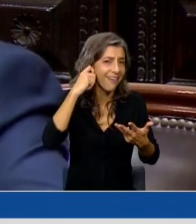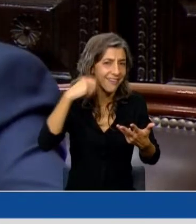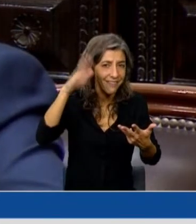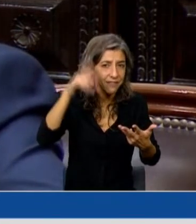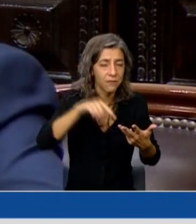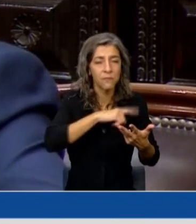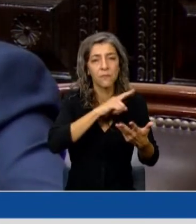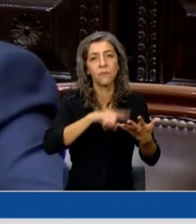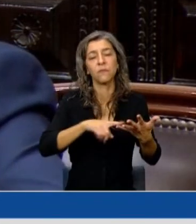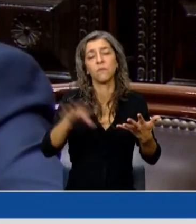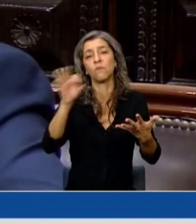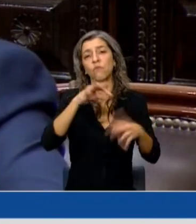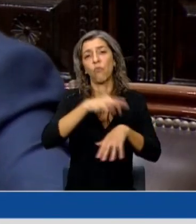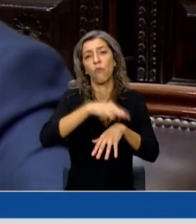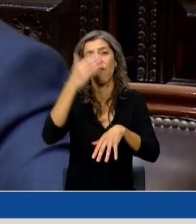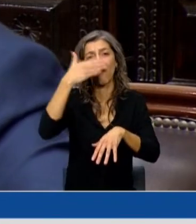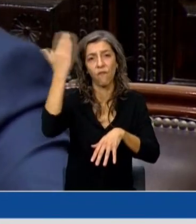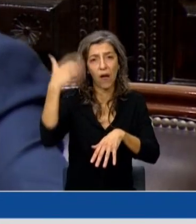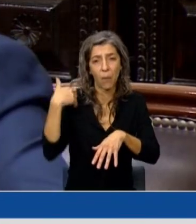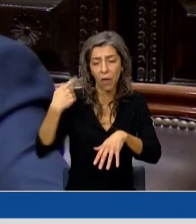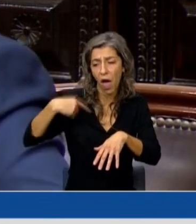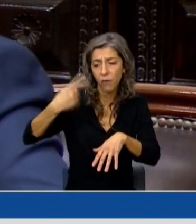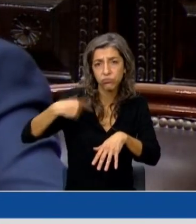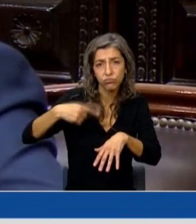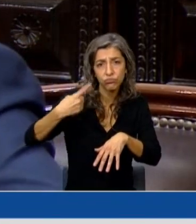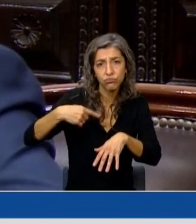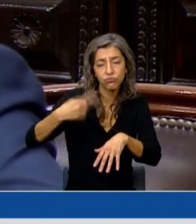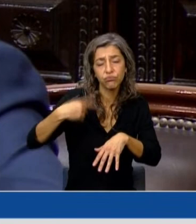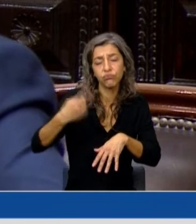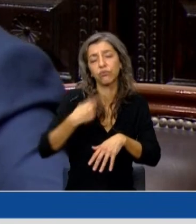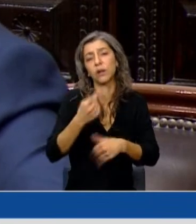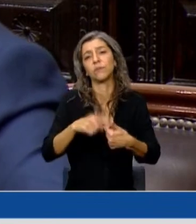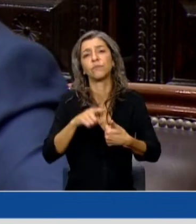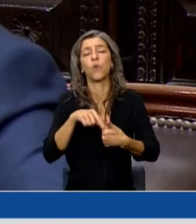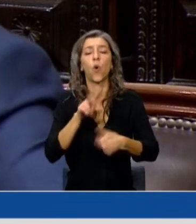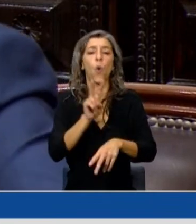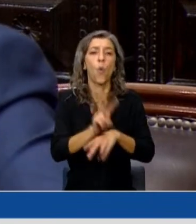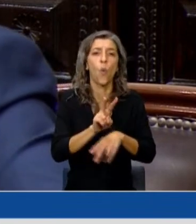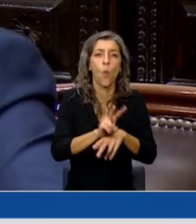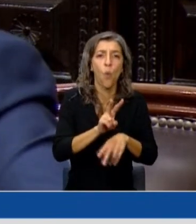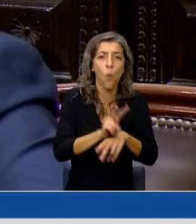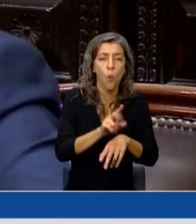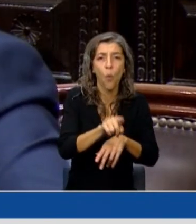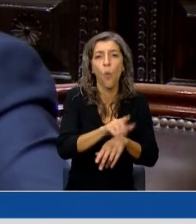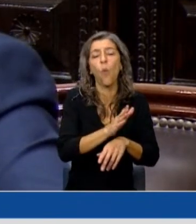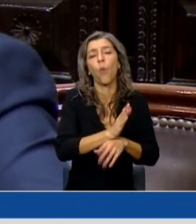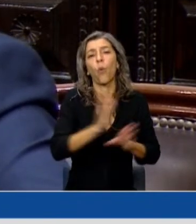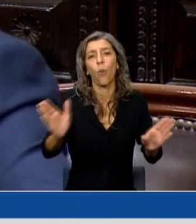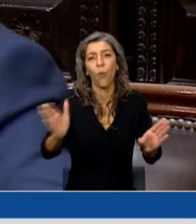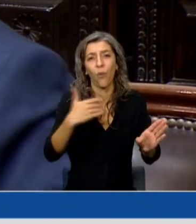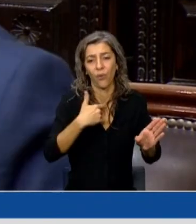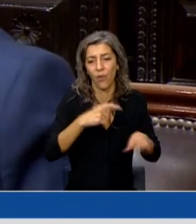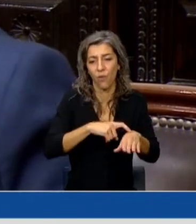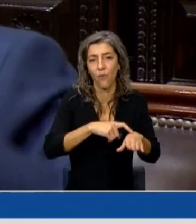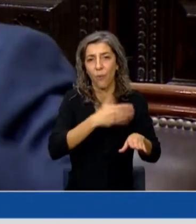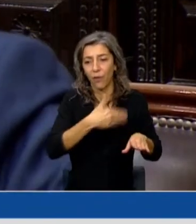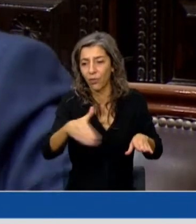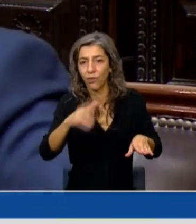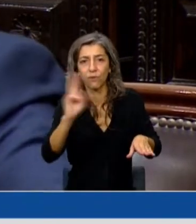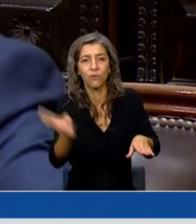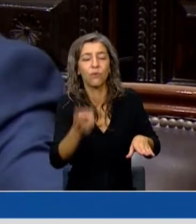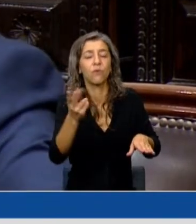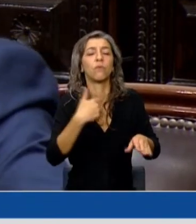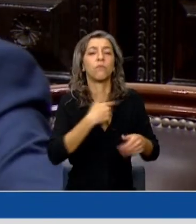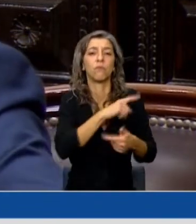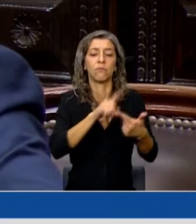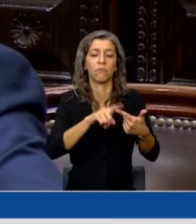en enfermedades crónicas, en cuidados paliativos, en trastornos psicóticos, en infantes, en